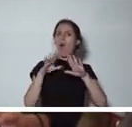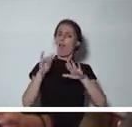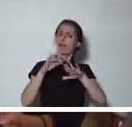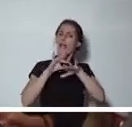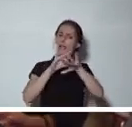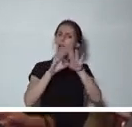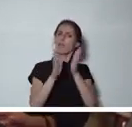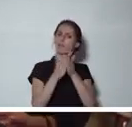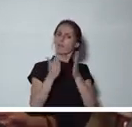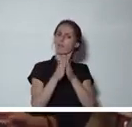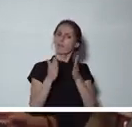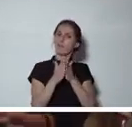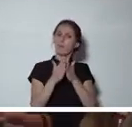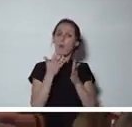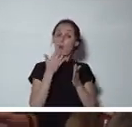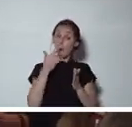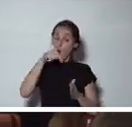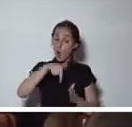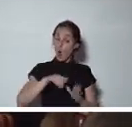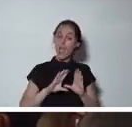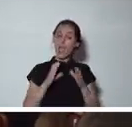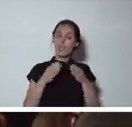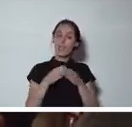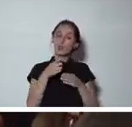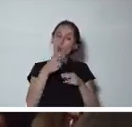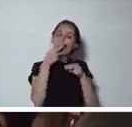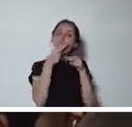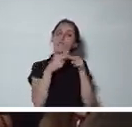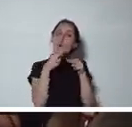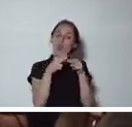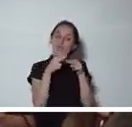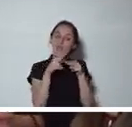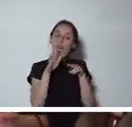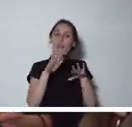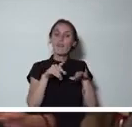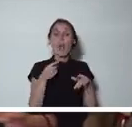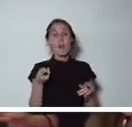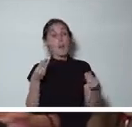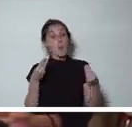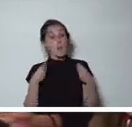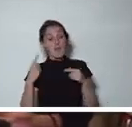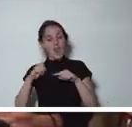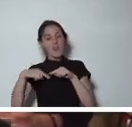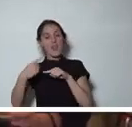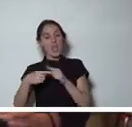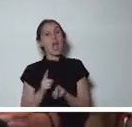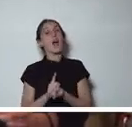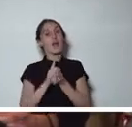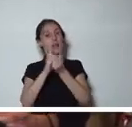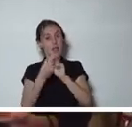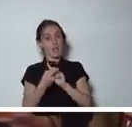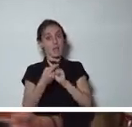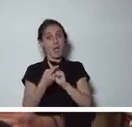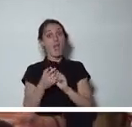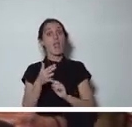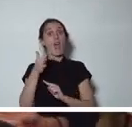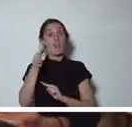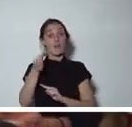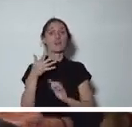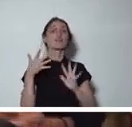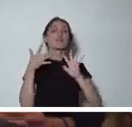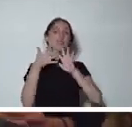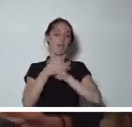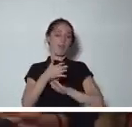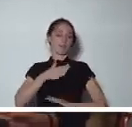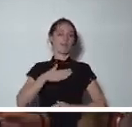equipo hoy por ejemplo son de esas pequeñas políticas que cambian la vida de la gente no y que y que le dan sentido a nuestro trabajo acababan